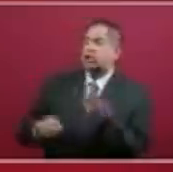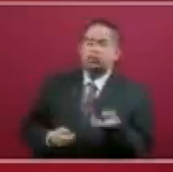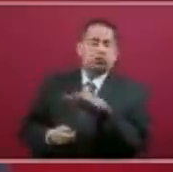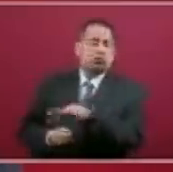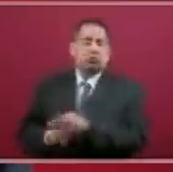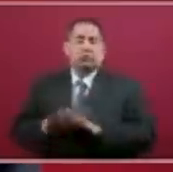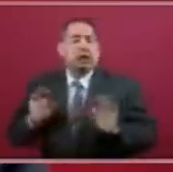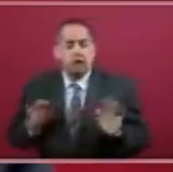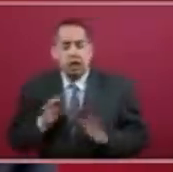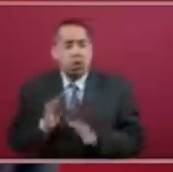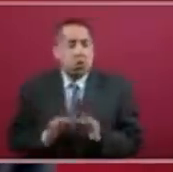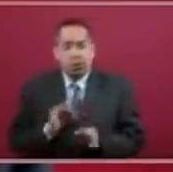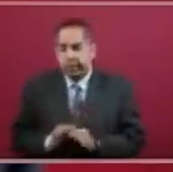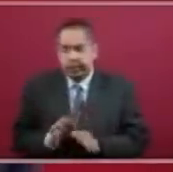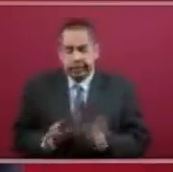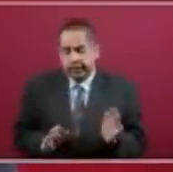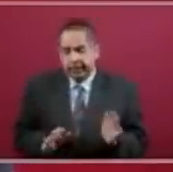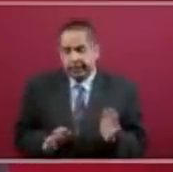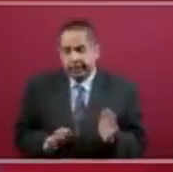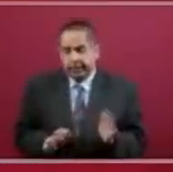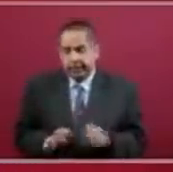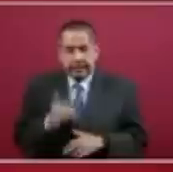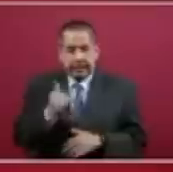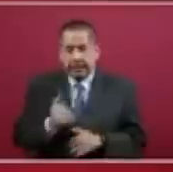y no hay